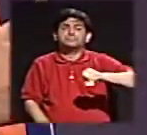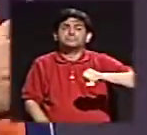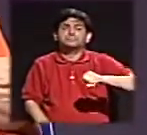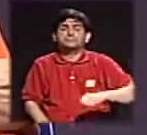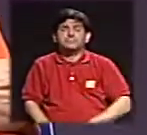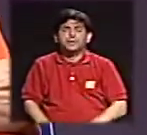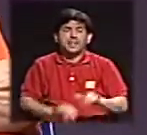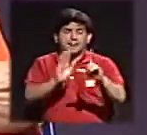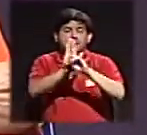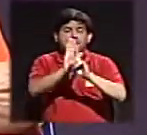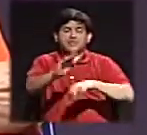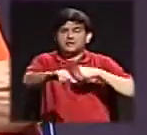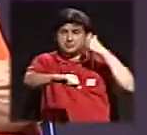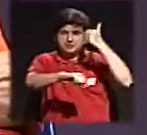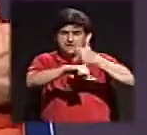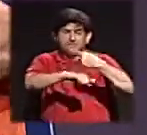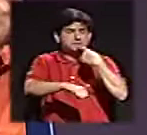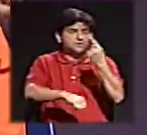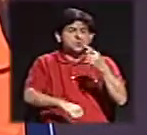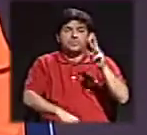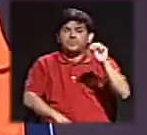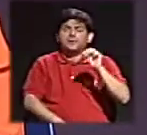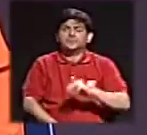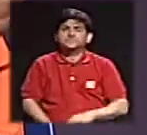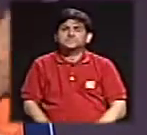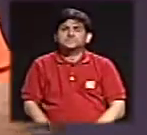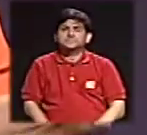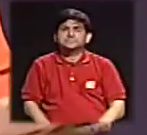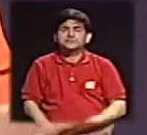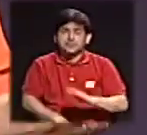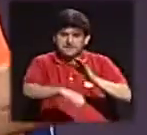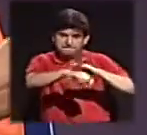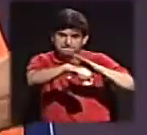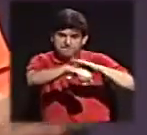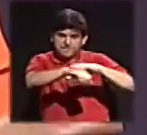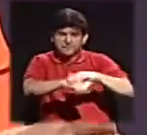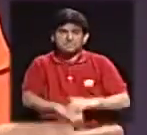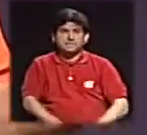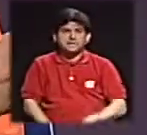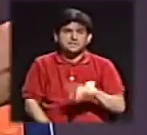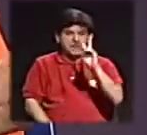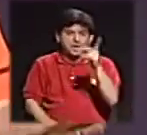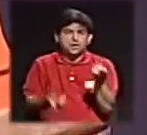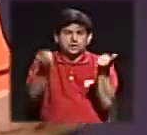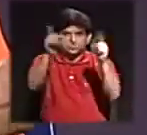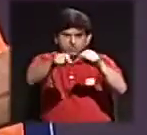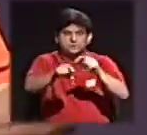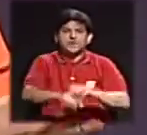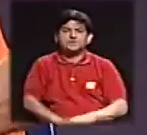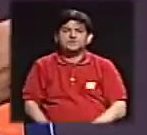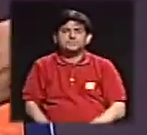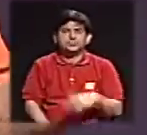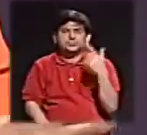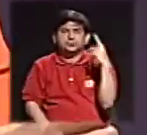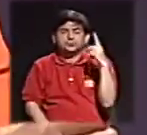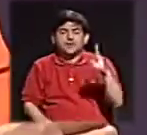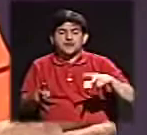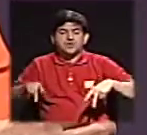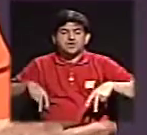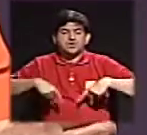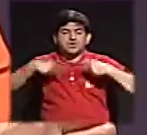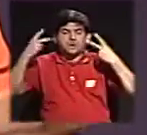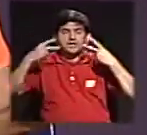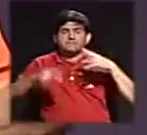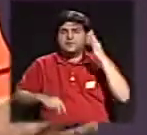una legislación, como nos decía Margarita, que lo permite en esos dos casos, cuando está en peligro la vida de